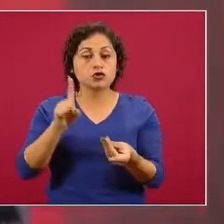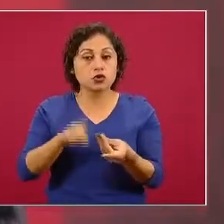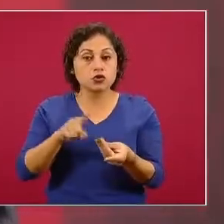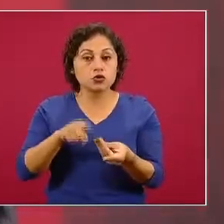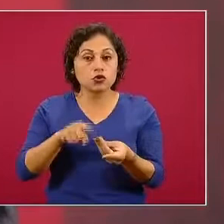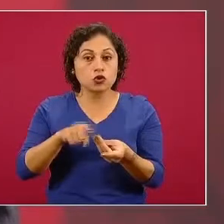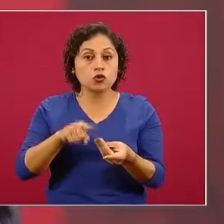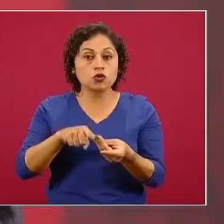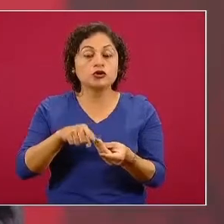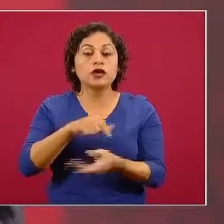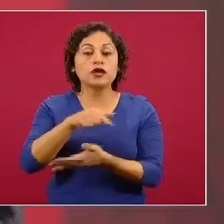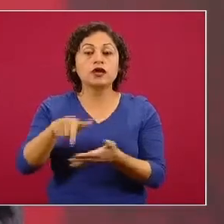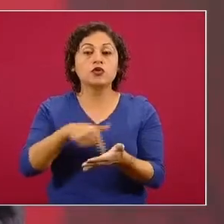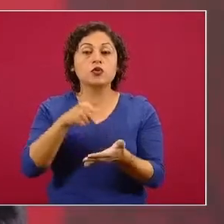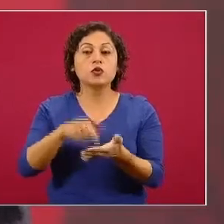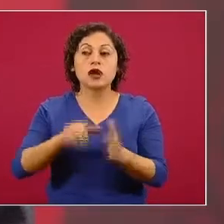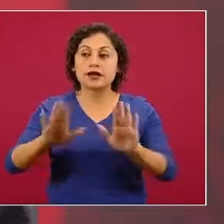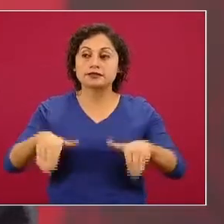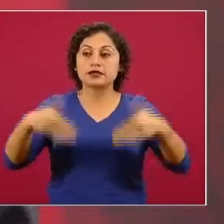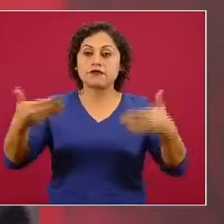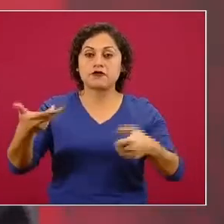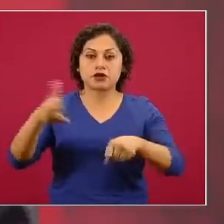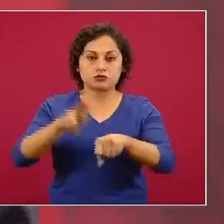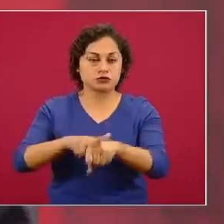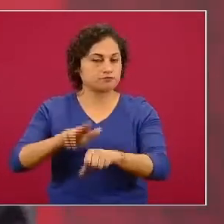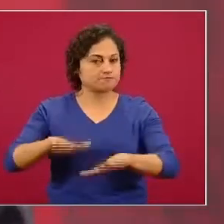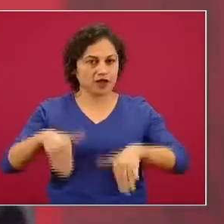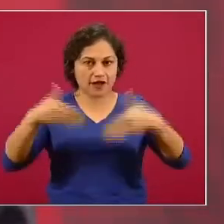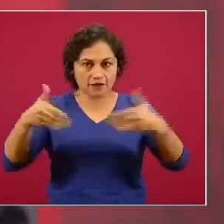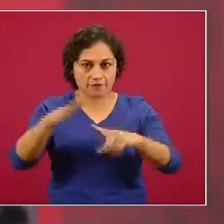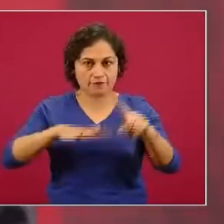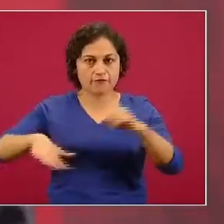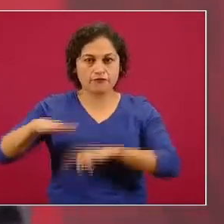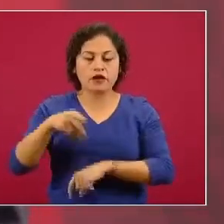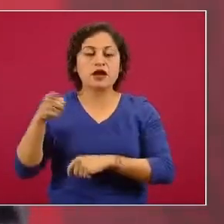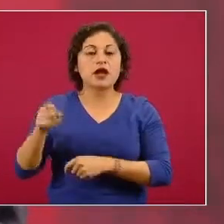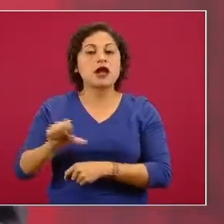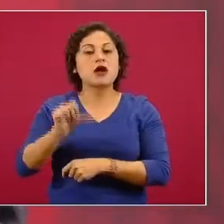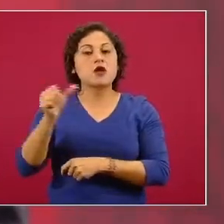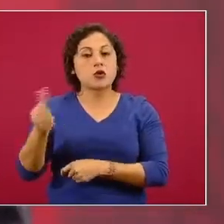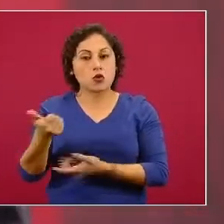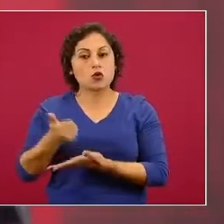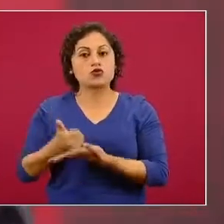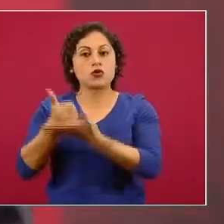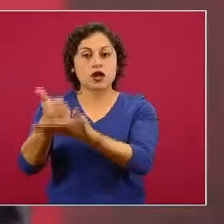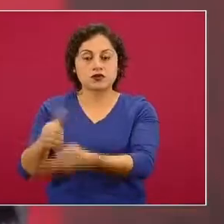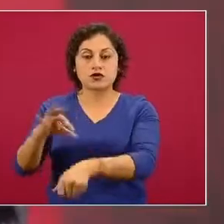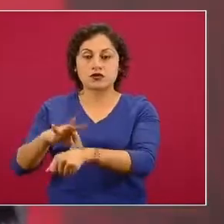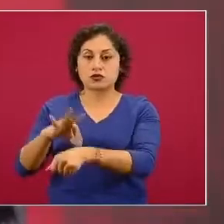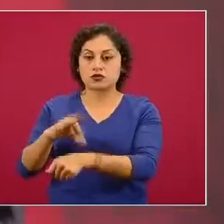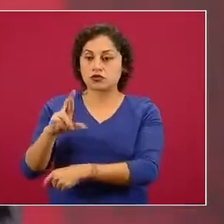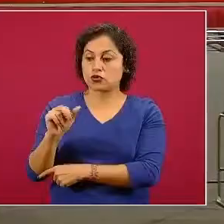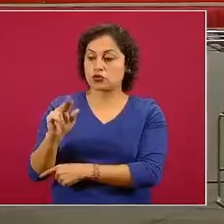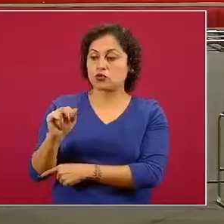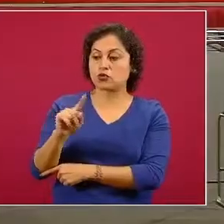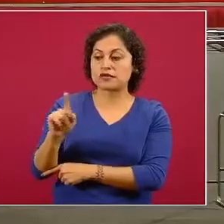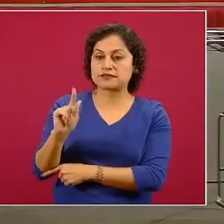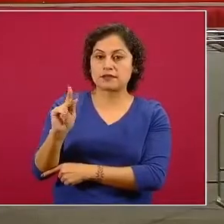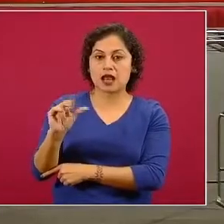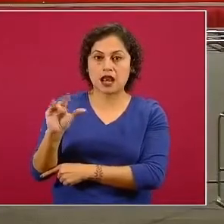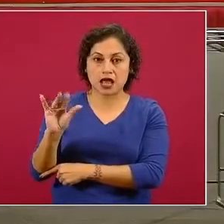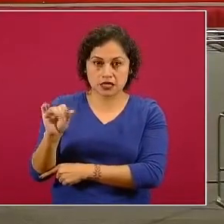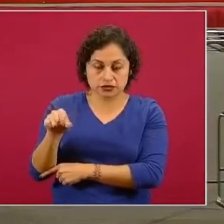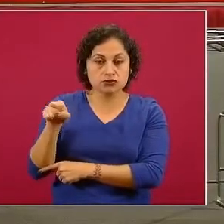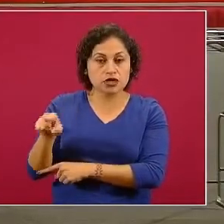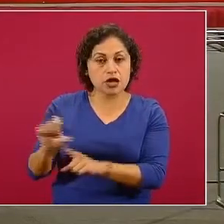clínicos externos al Instituto de Nutrición y le asiste al doctor Ruiz Palacios o al Instituto de Nutrición